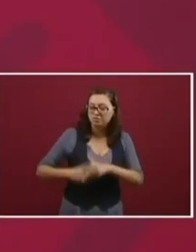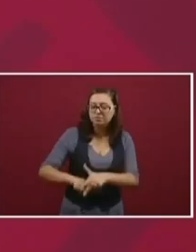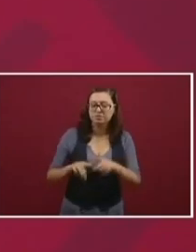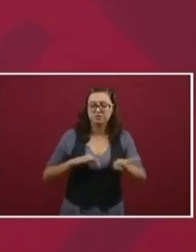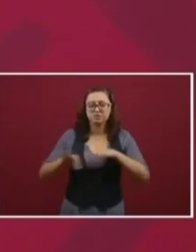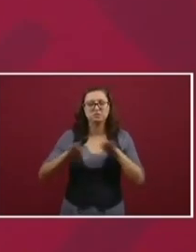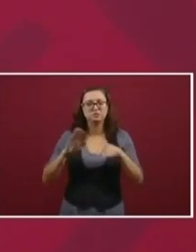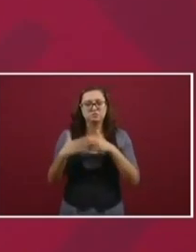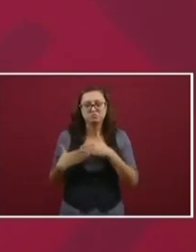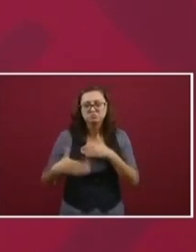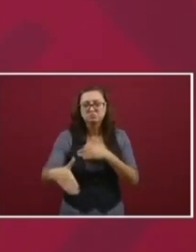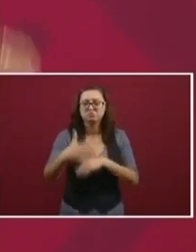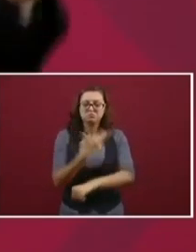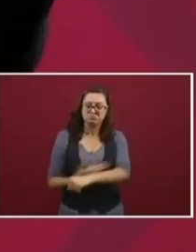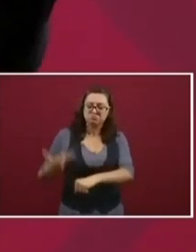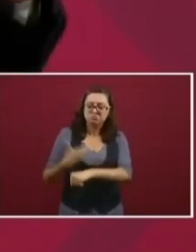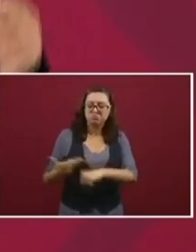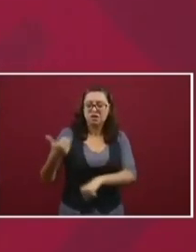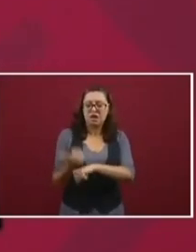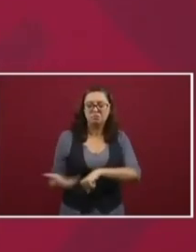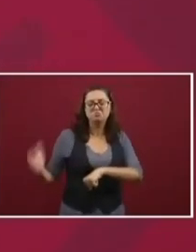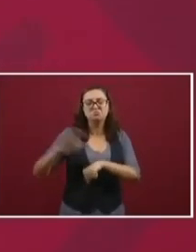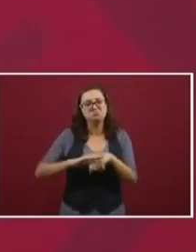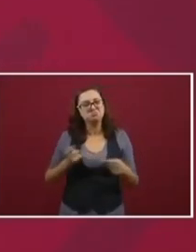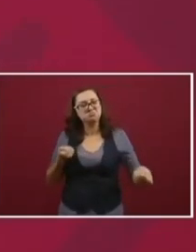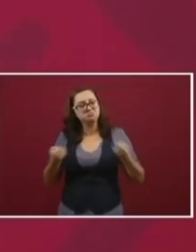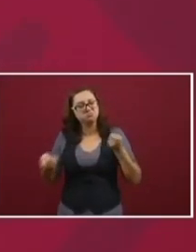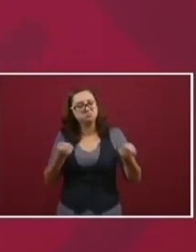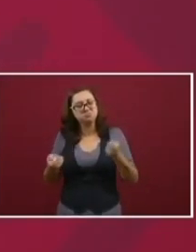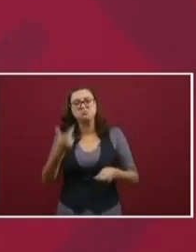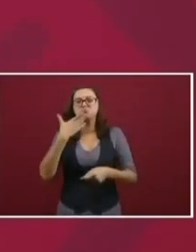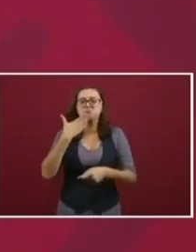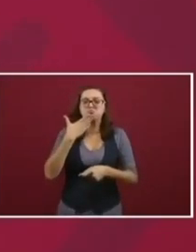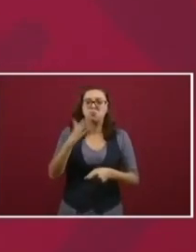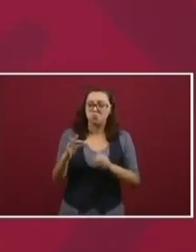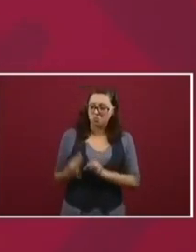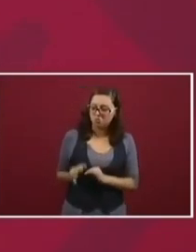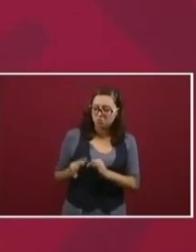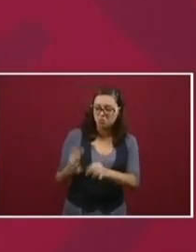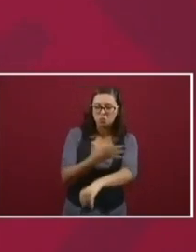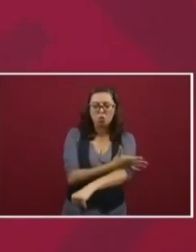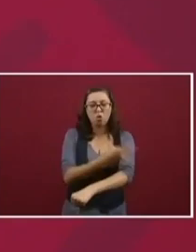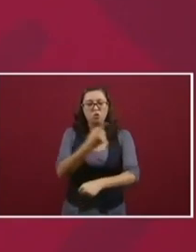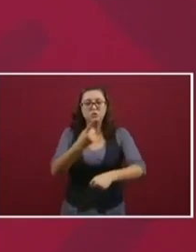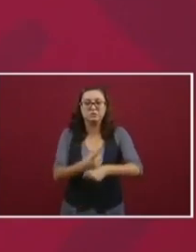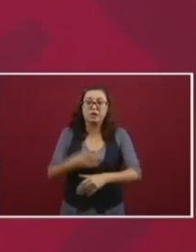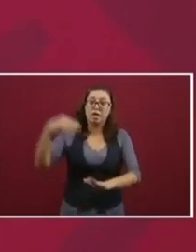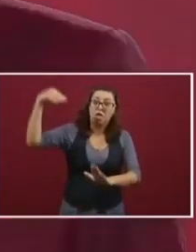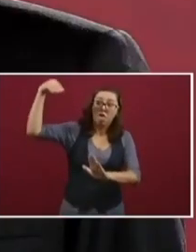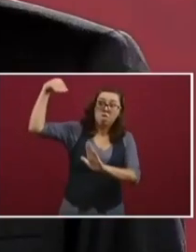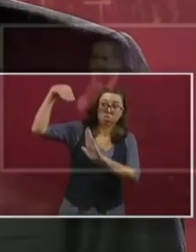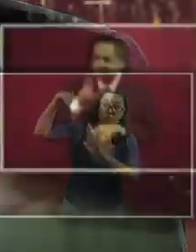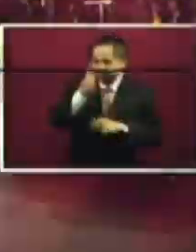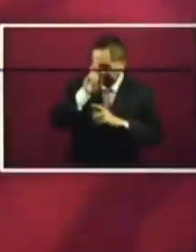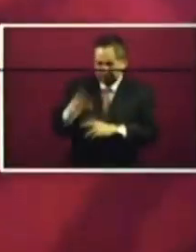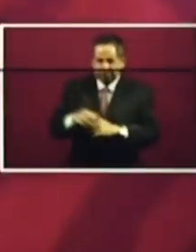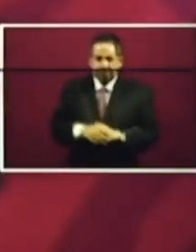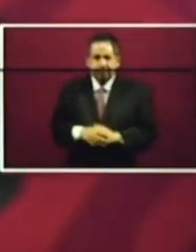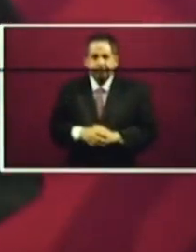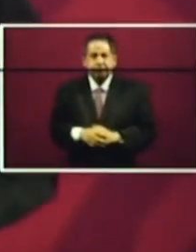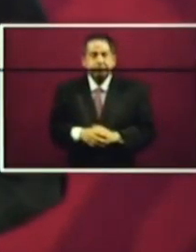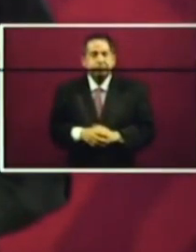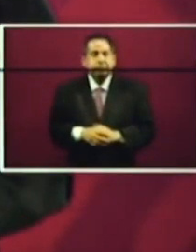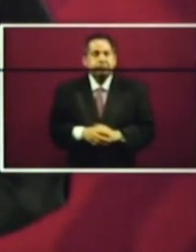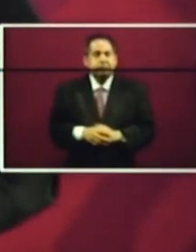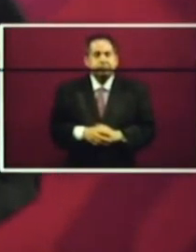honradez, y se pudo detener la caída en la producción. Y en